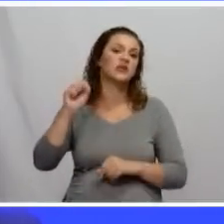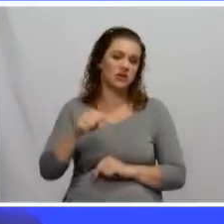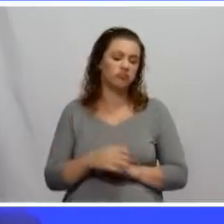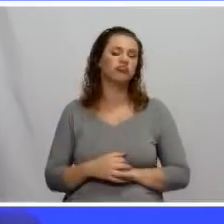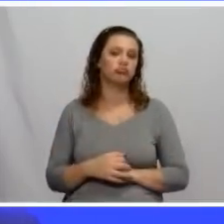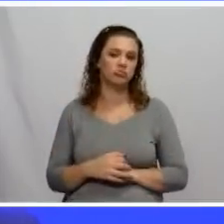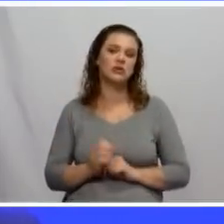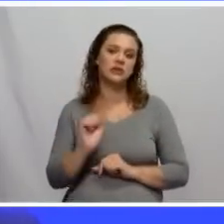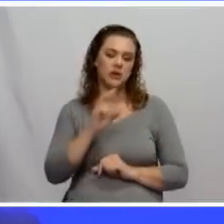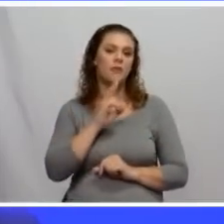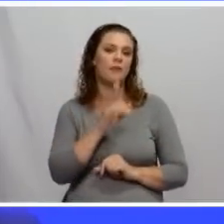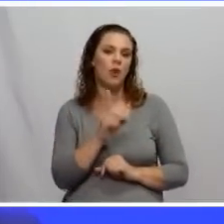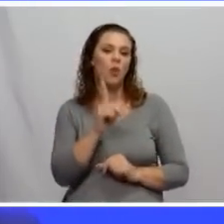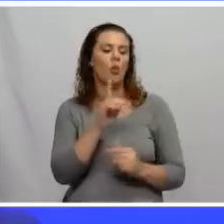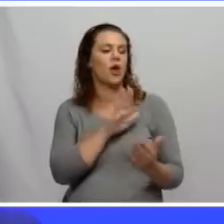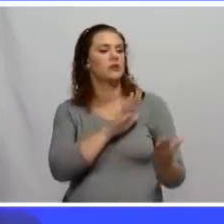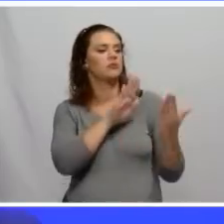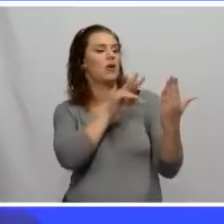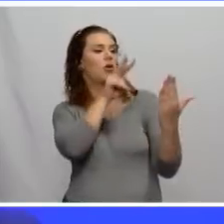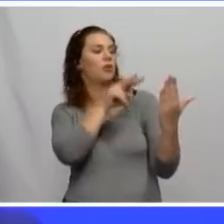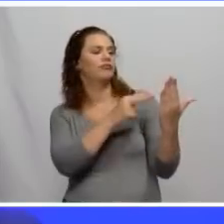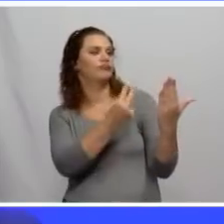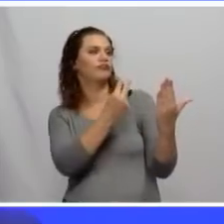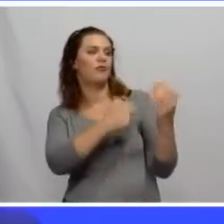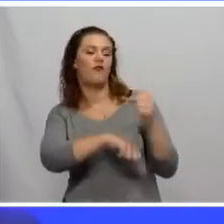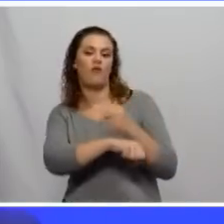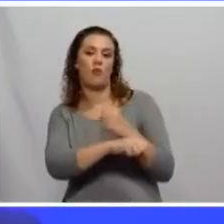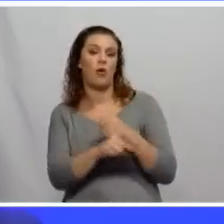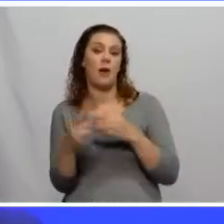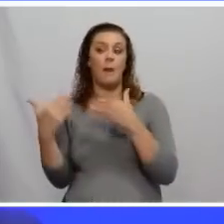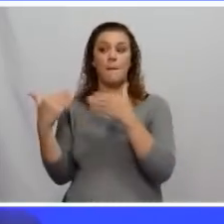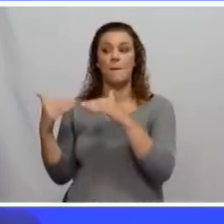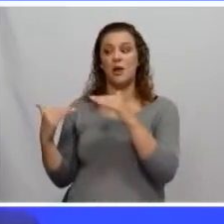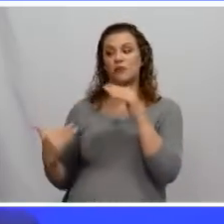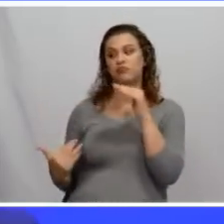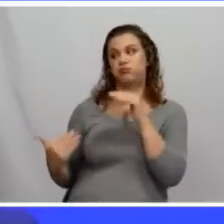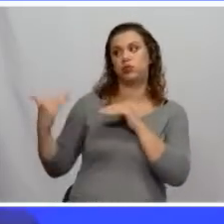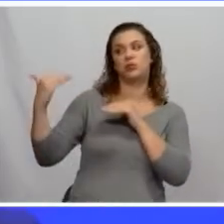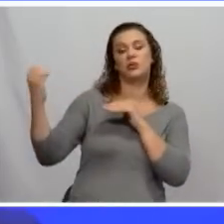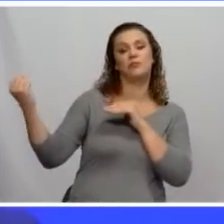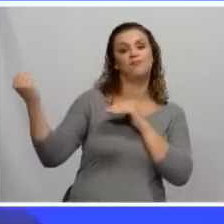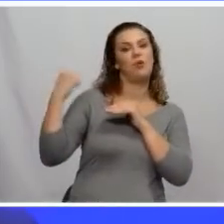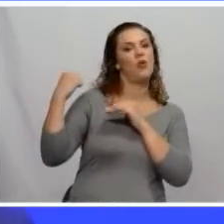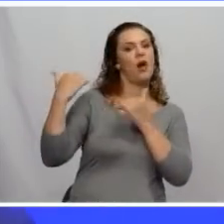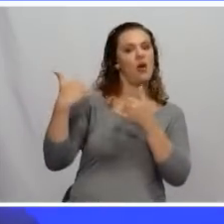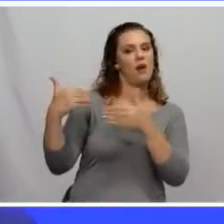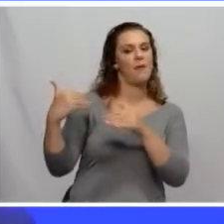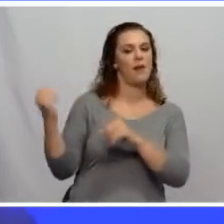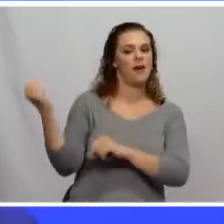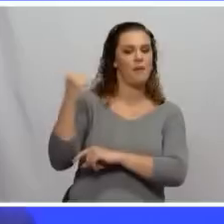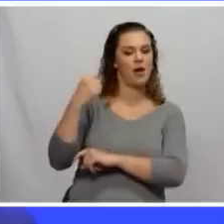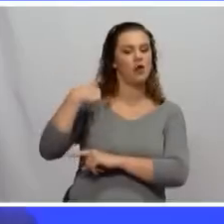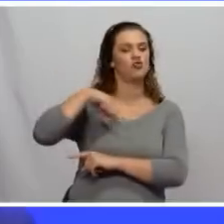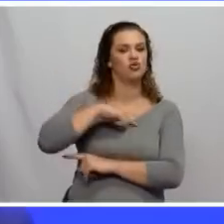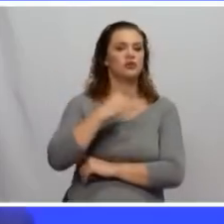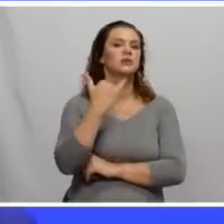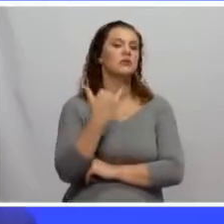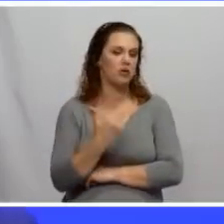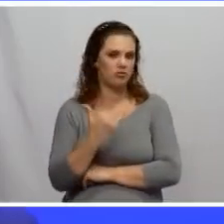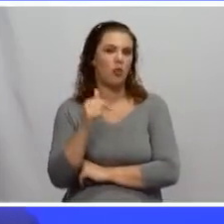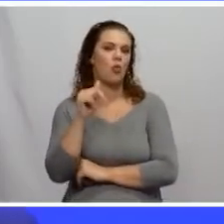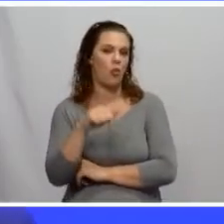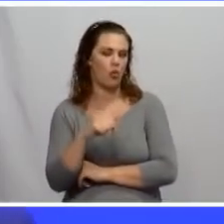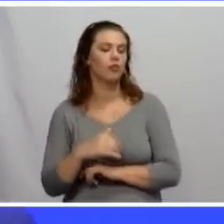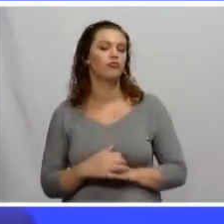ciertamente es un espejo de los futbolístico Panamá nos alcanza y Panamá nos sobrepasa hoy Panamá nos sobrepasa